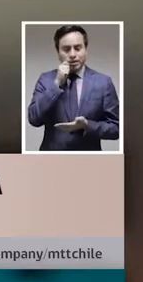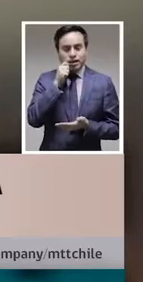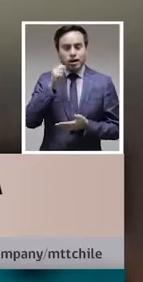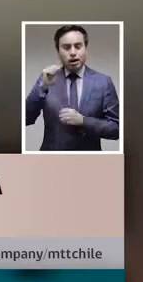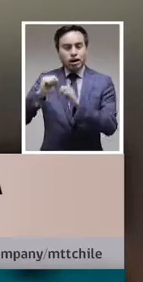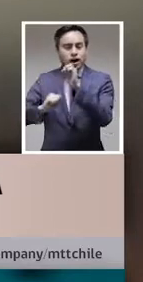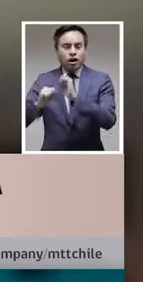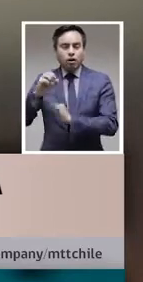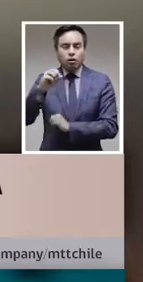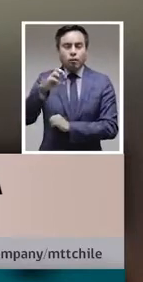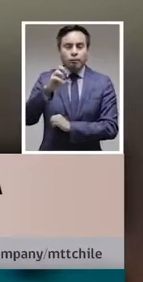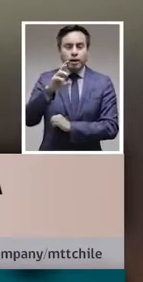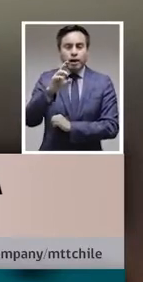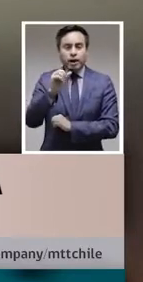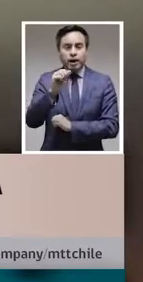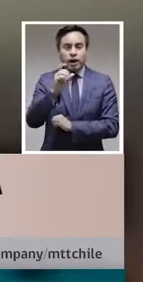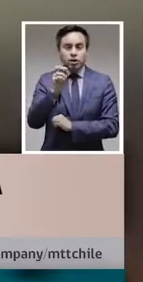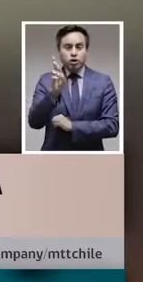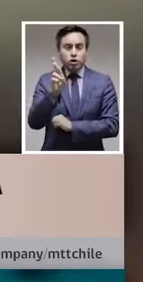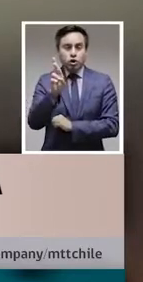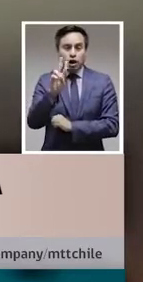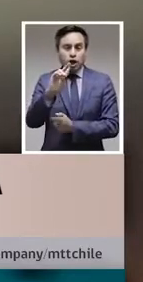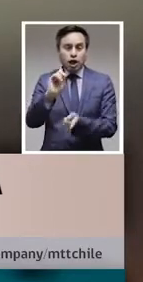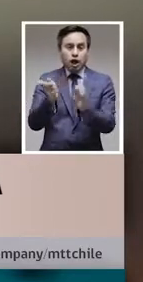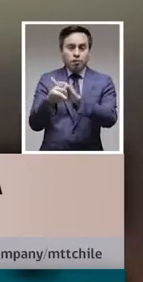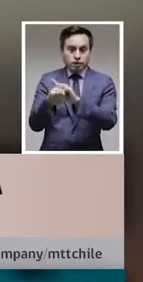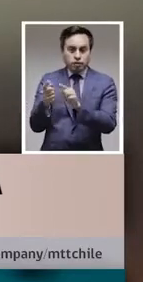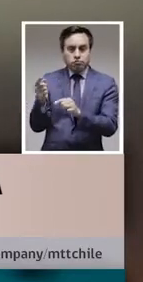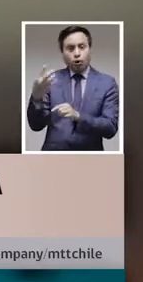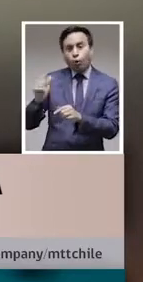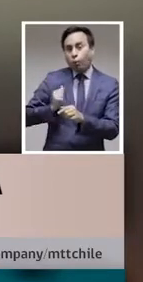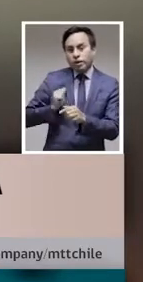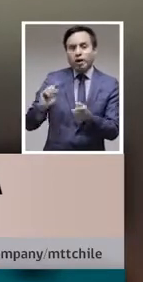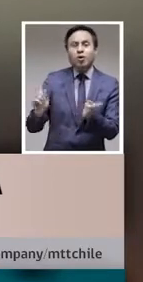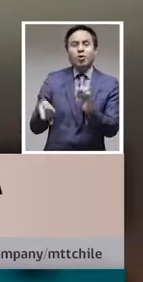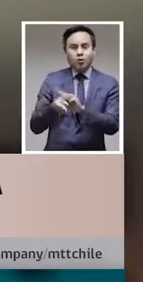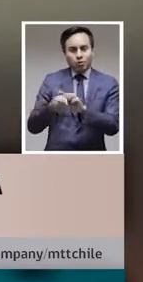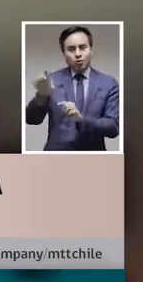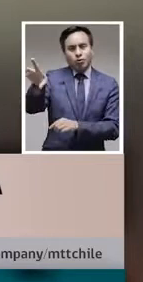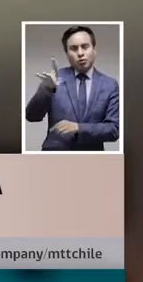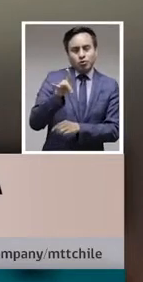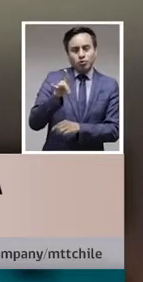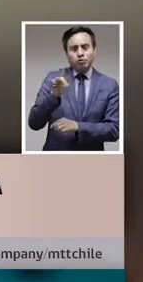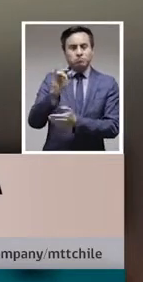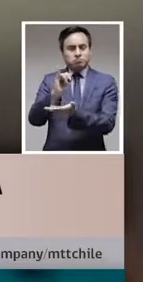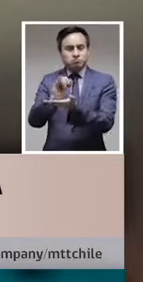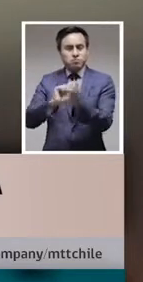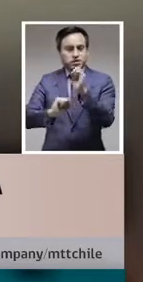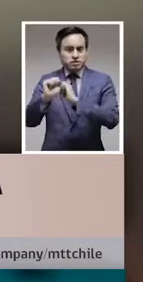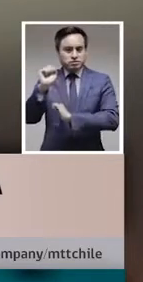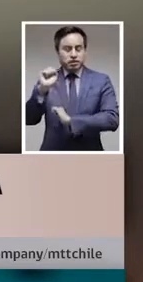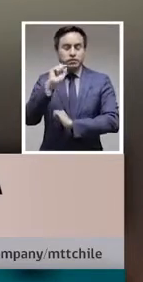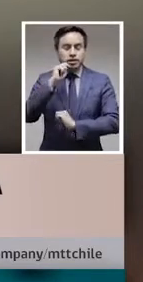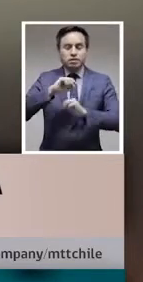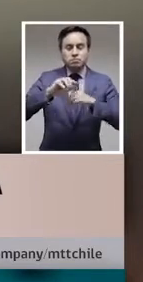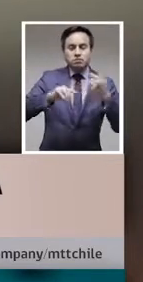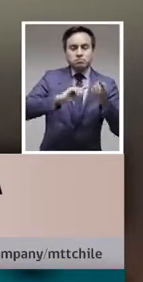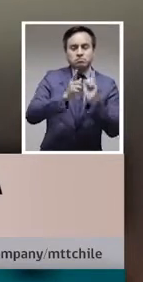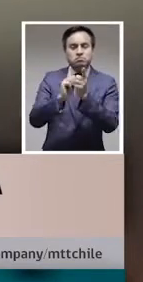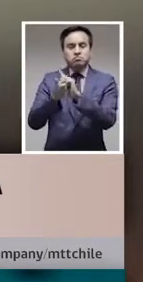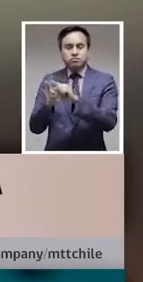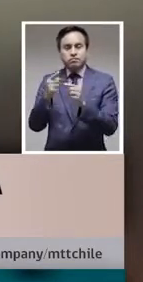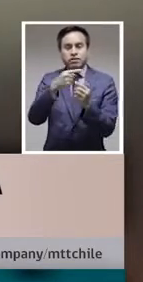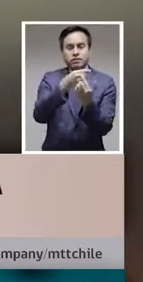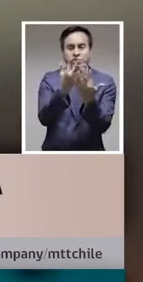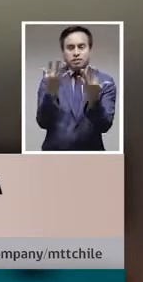puede cambiarse rápidamente por otro y hay una mayor variedad, un mayor dinamismo, una mayor diversidad